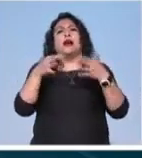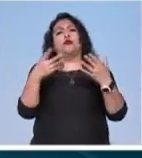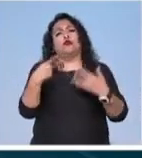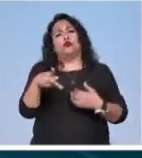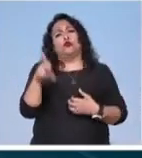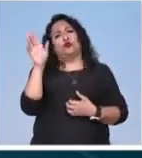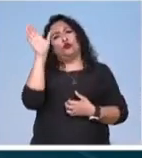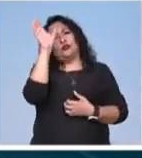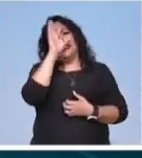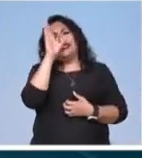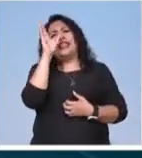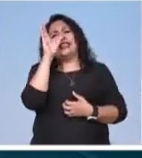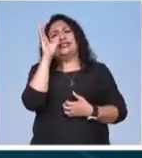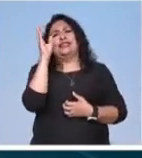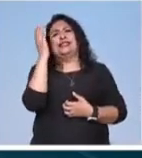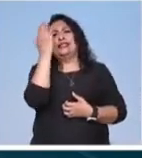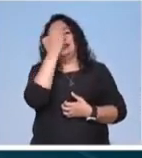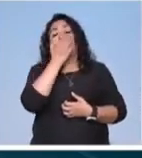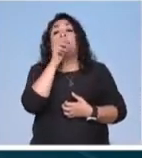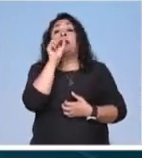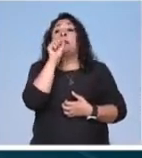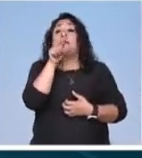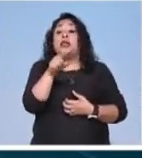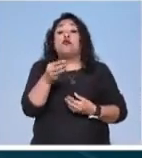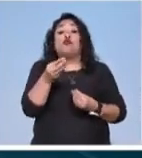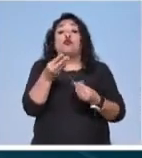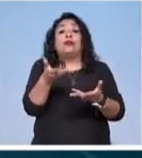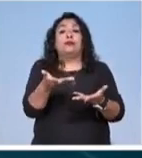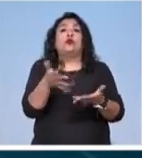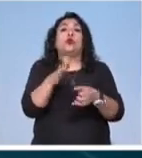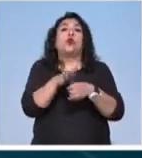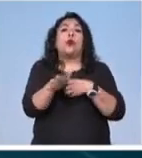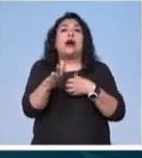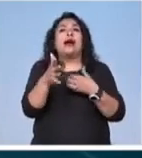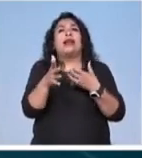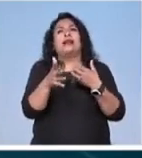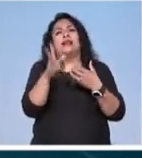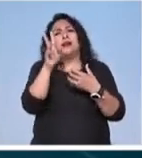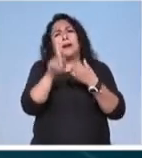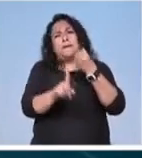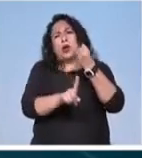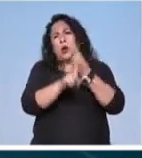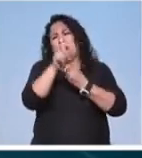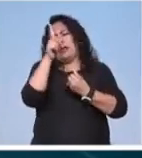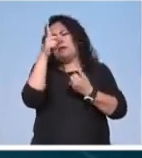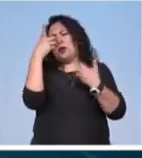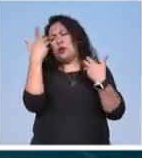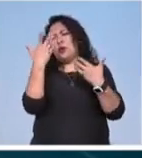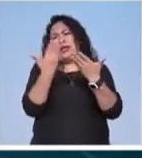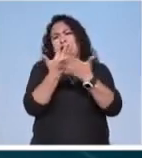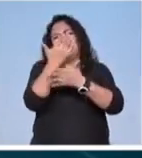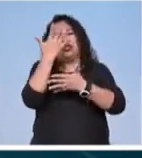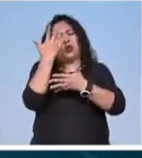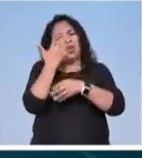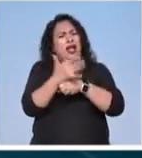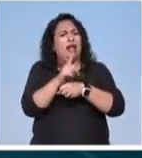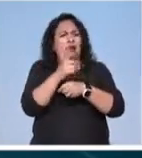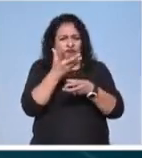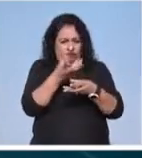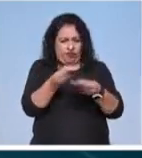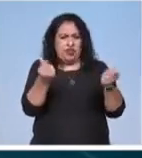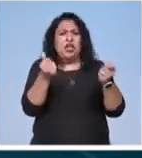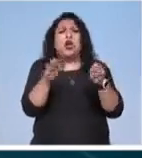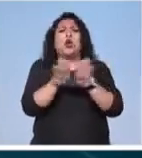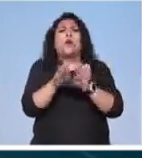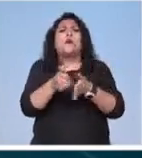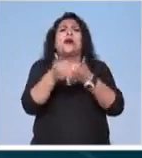y científicos en el país y también, por supuesto, contribuir a resolver los grandes problemas nacionales desde la